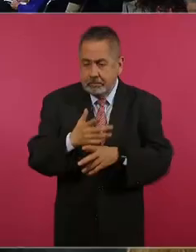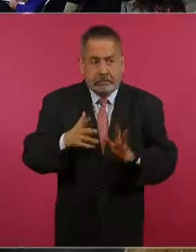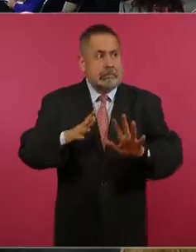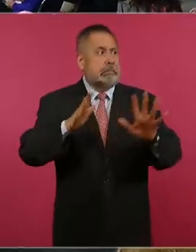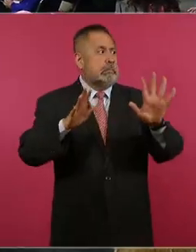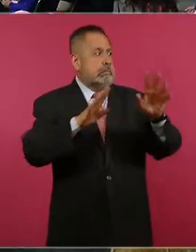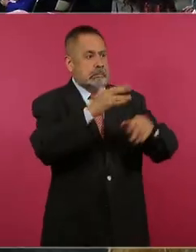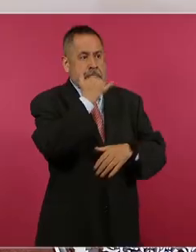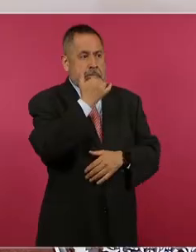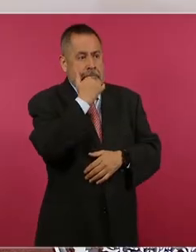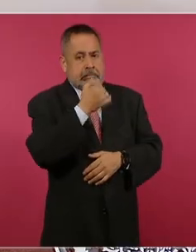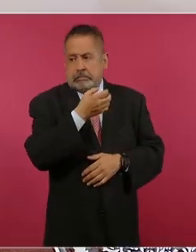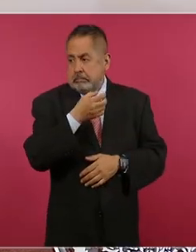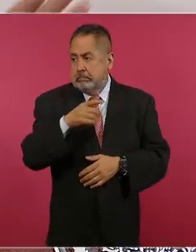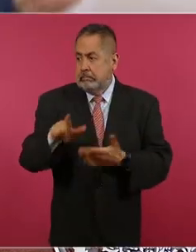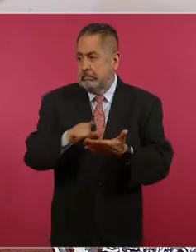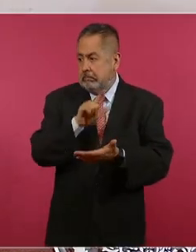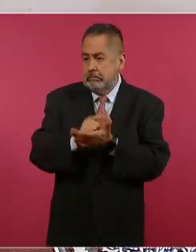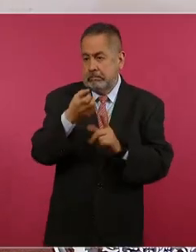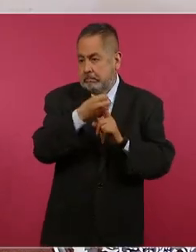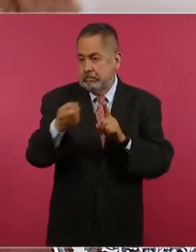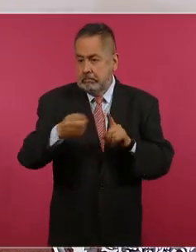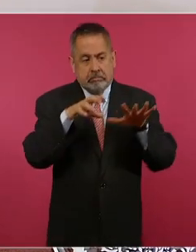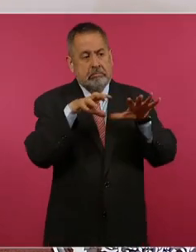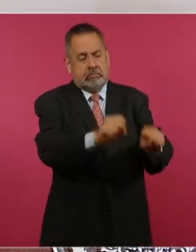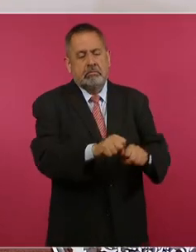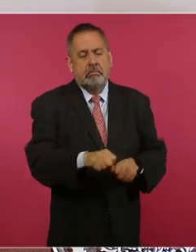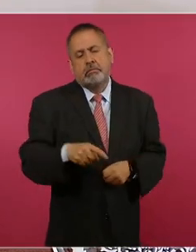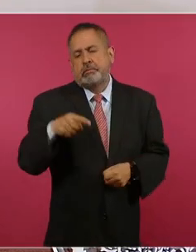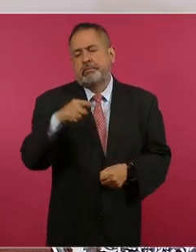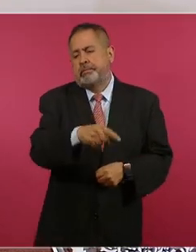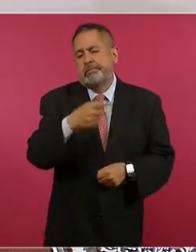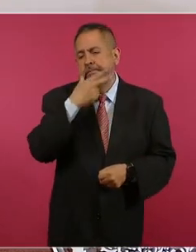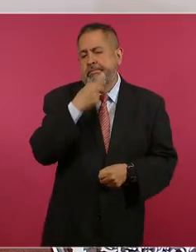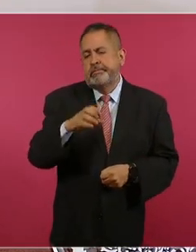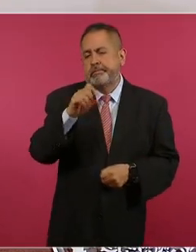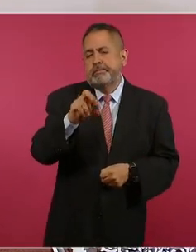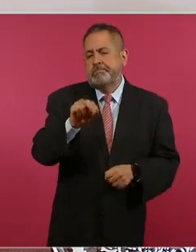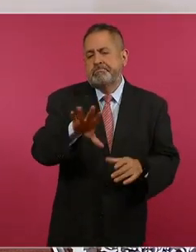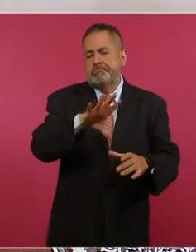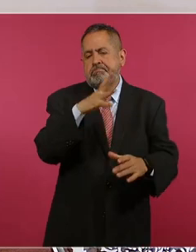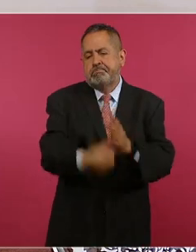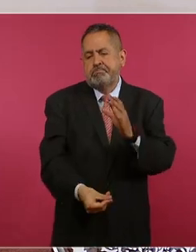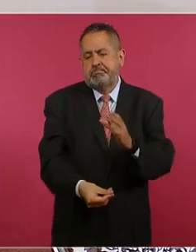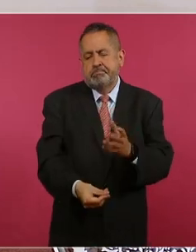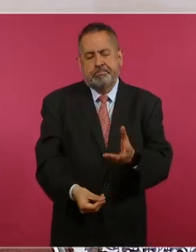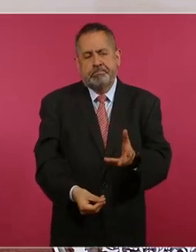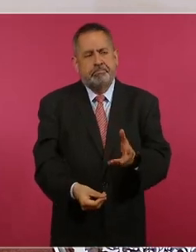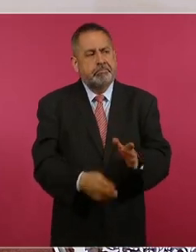la orden de aprehensión, nada más que ya no estaba el señor Caro Quintero,